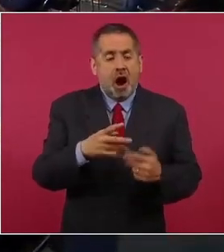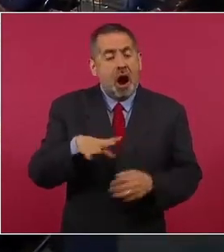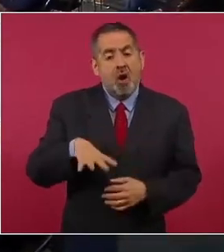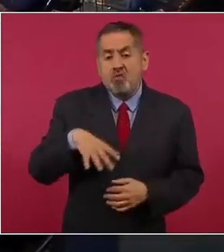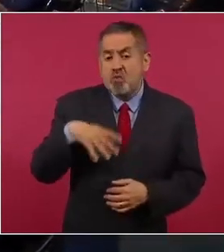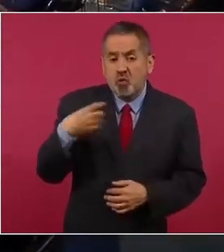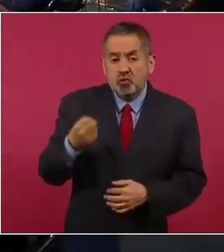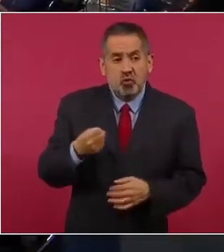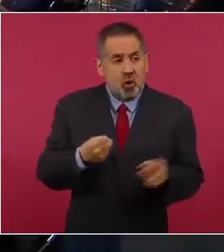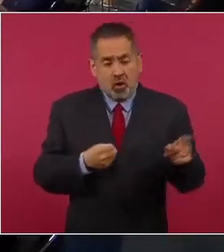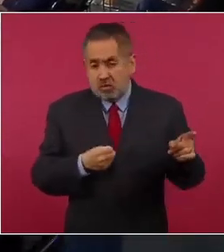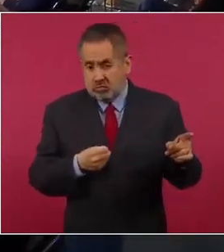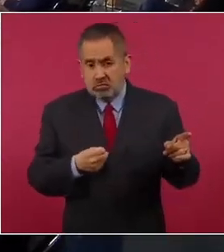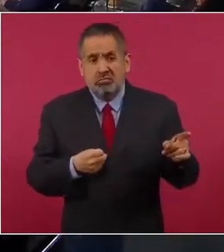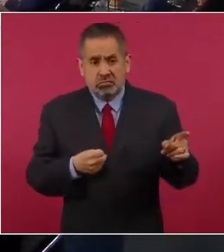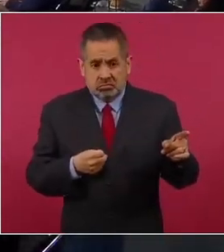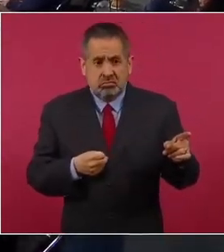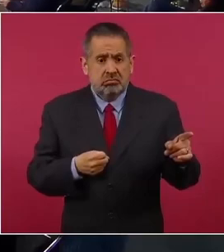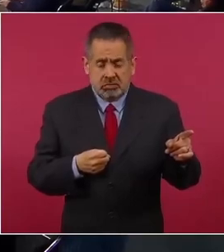abusos,